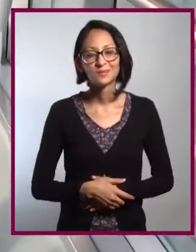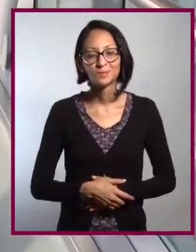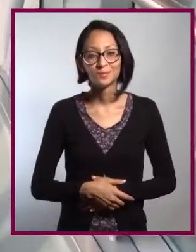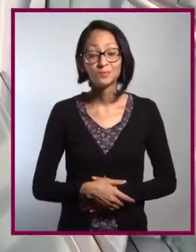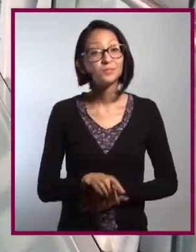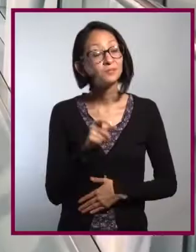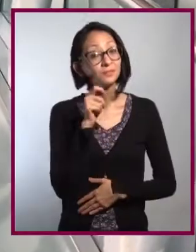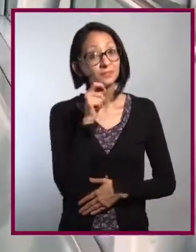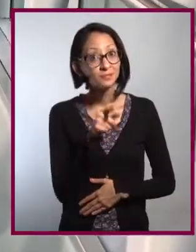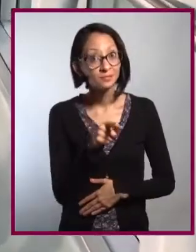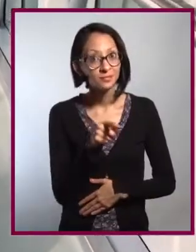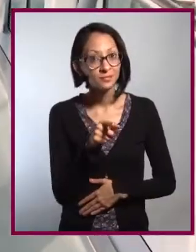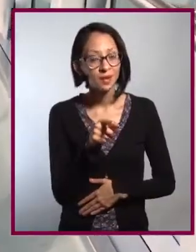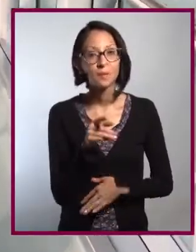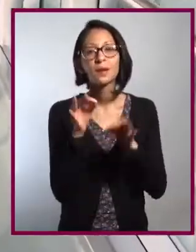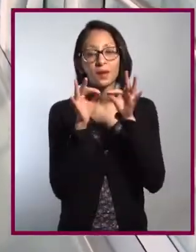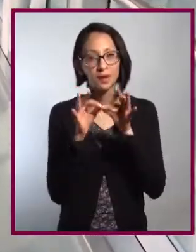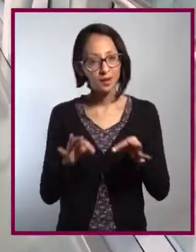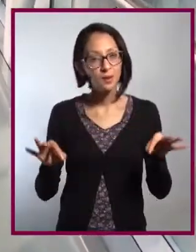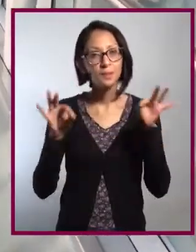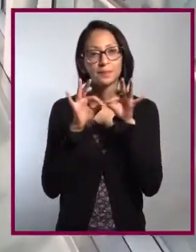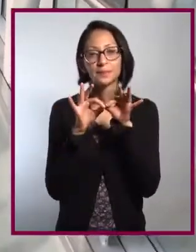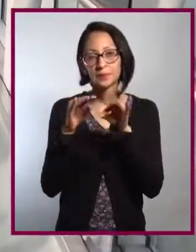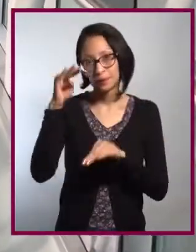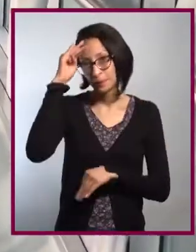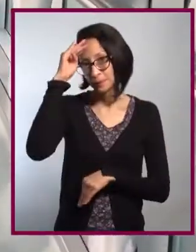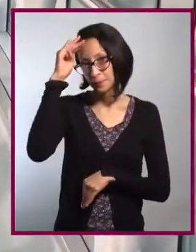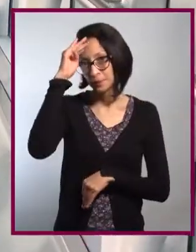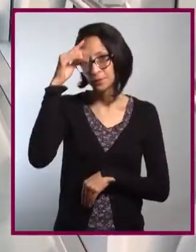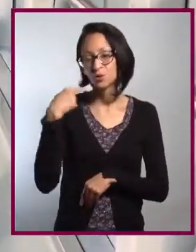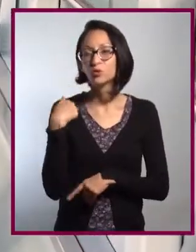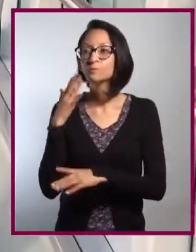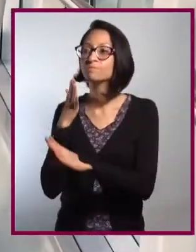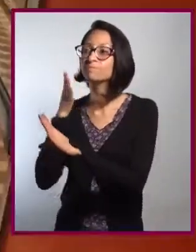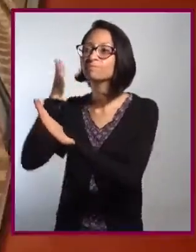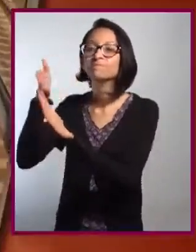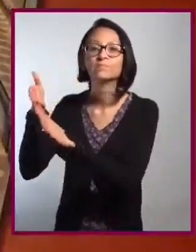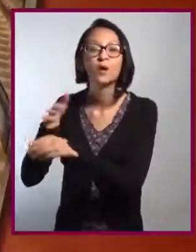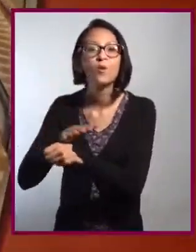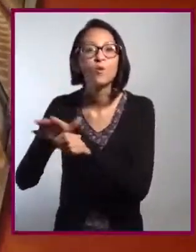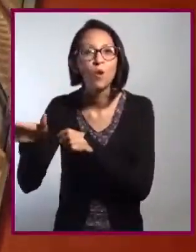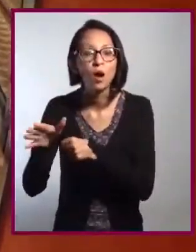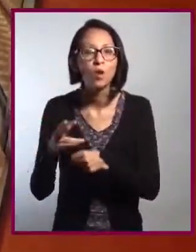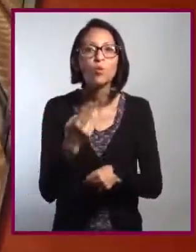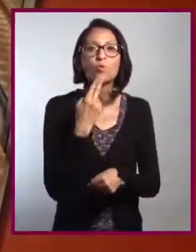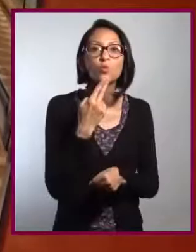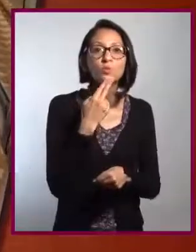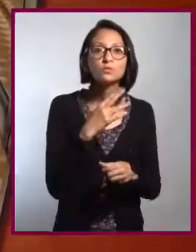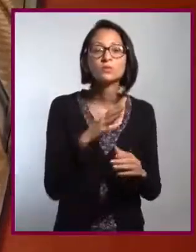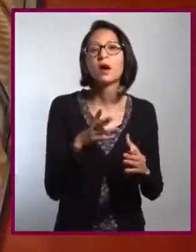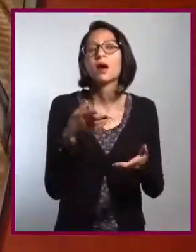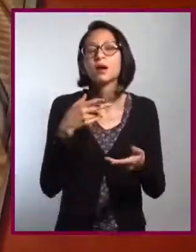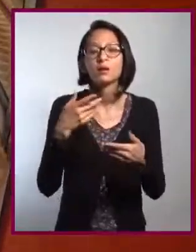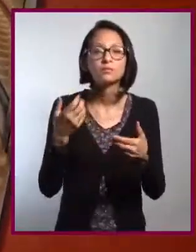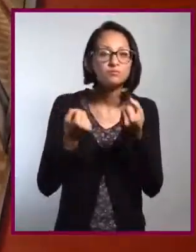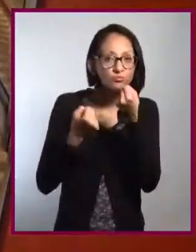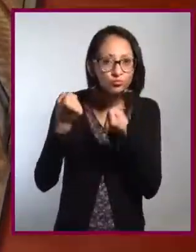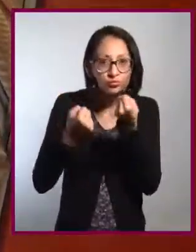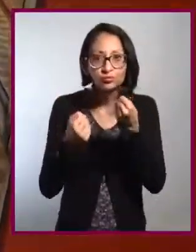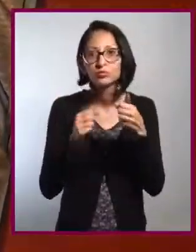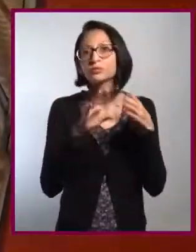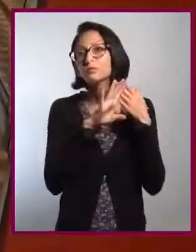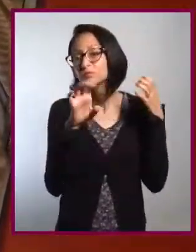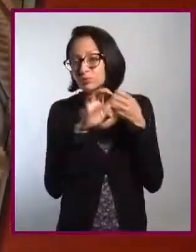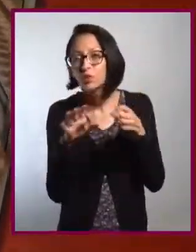También hay que tomar en cuenta factores como el objetivo del viaje, los medios de transporte a utilizar, la duración de los